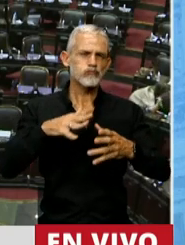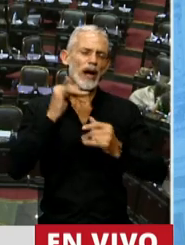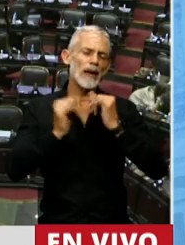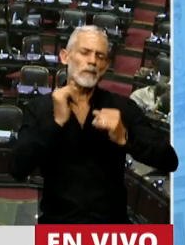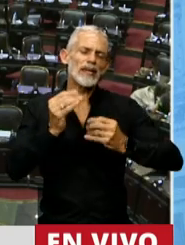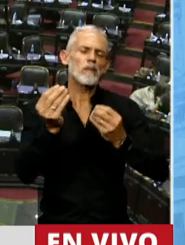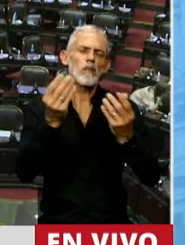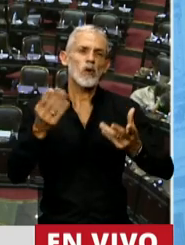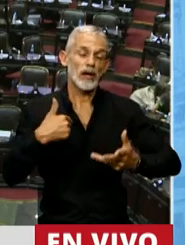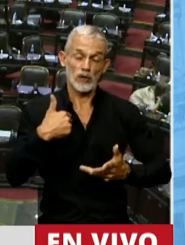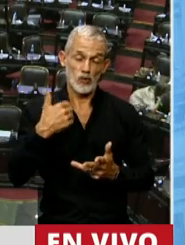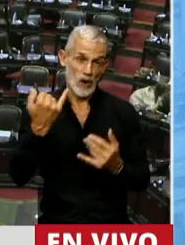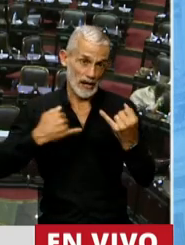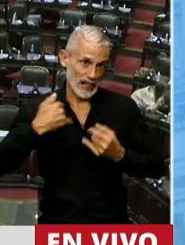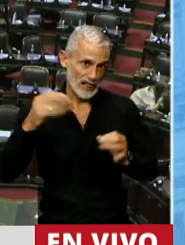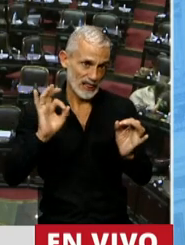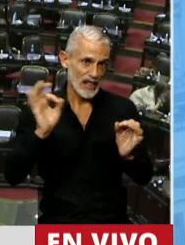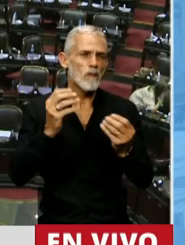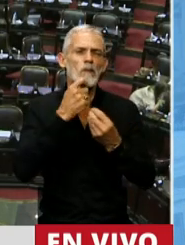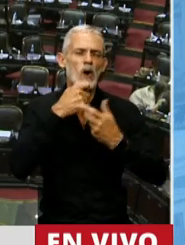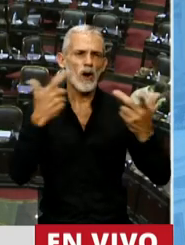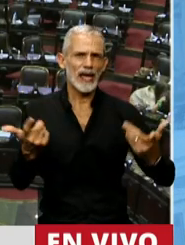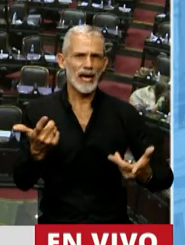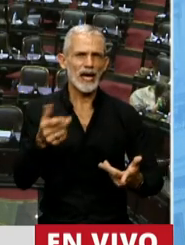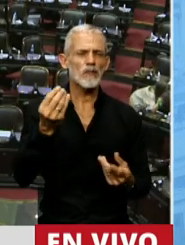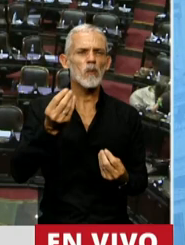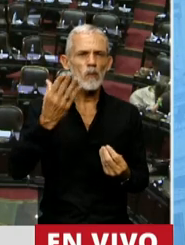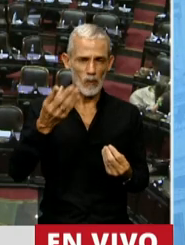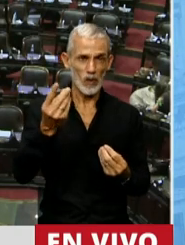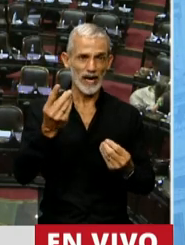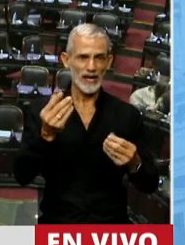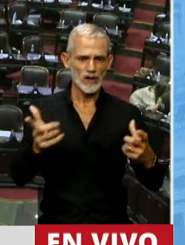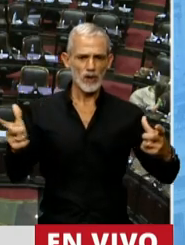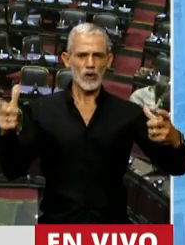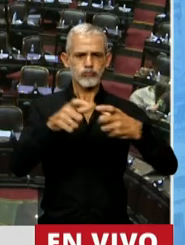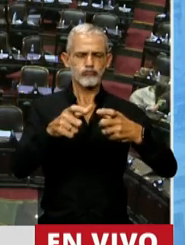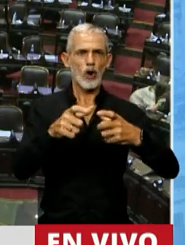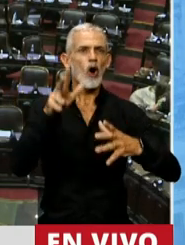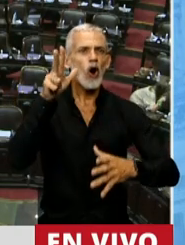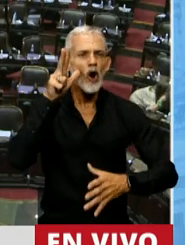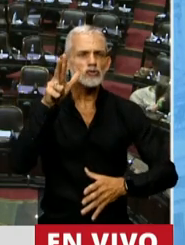explique, porque todavía no nos explican, por ejemplo, por qué se juntaron